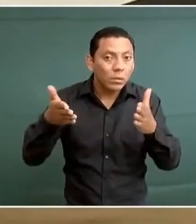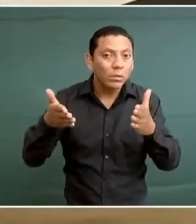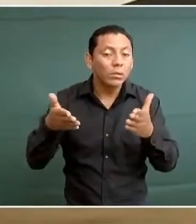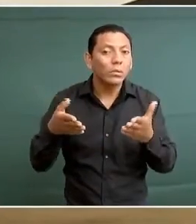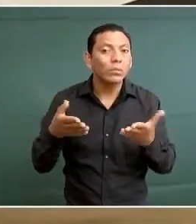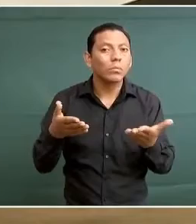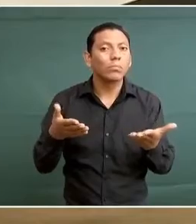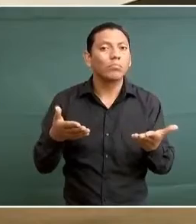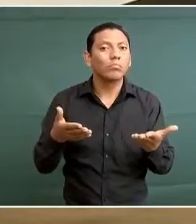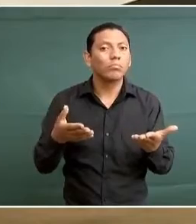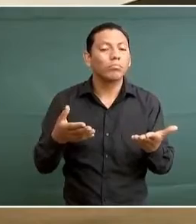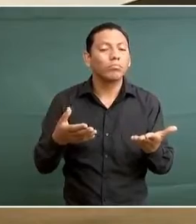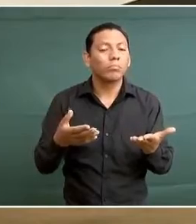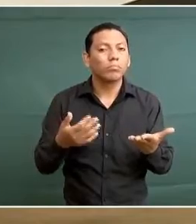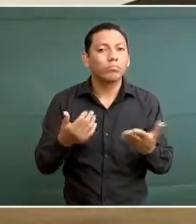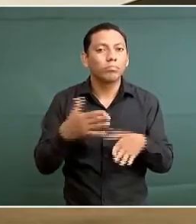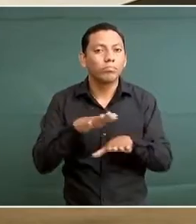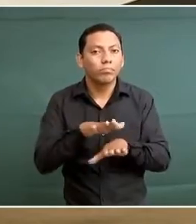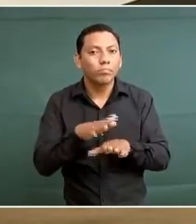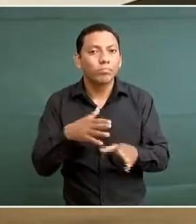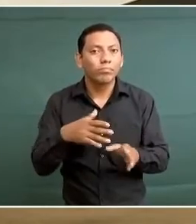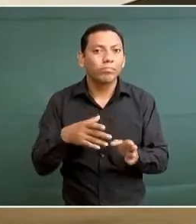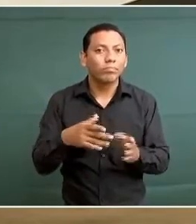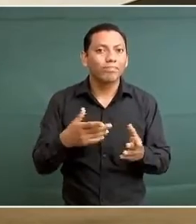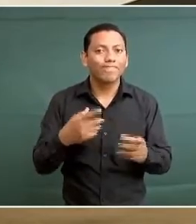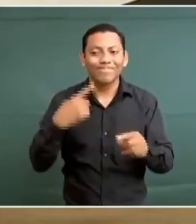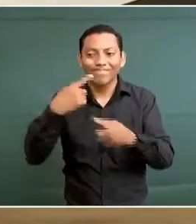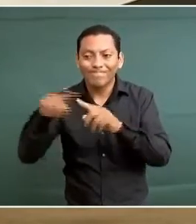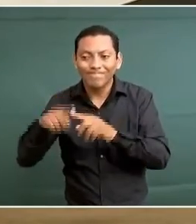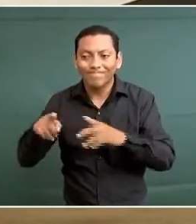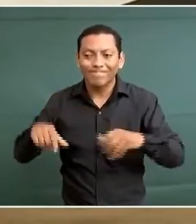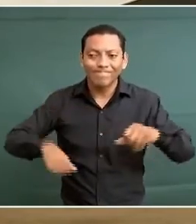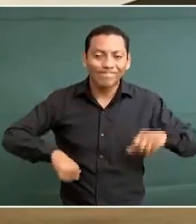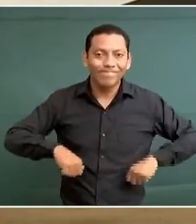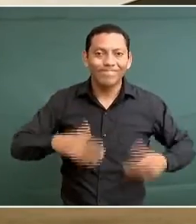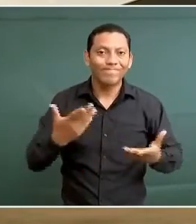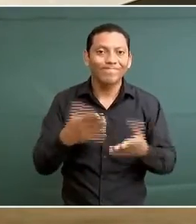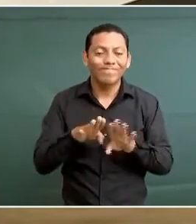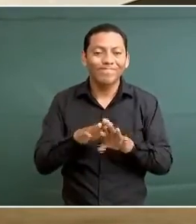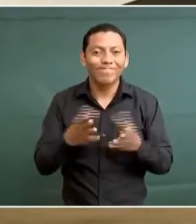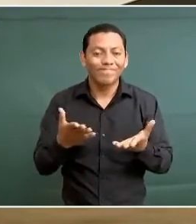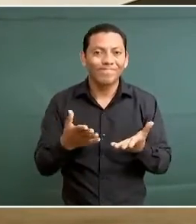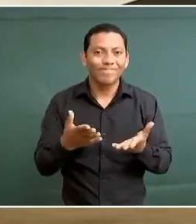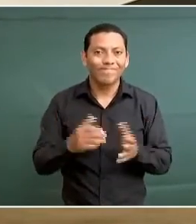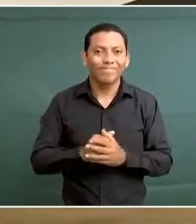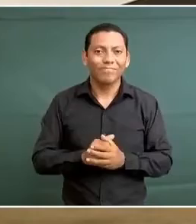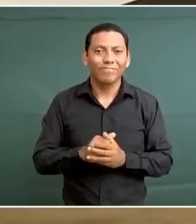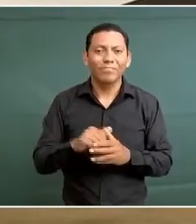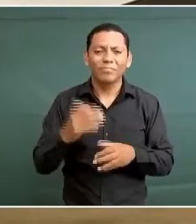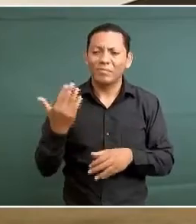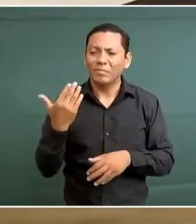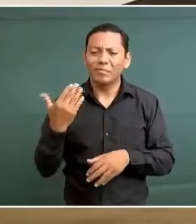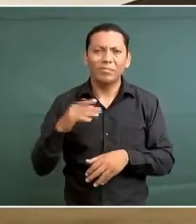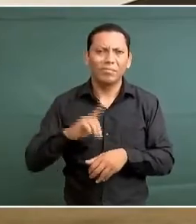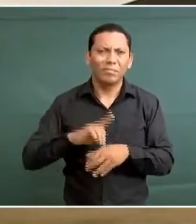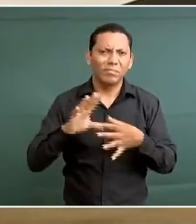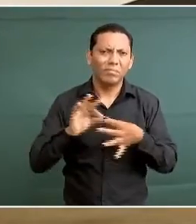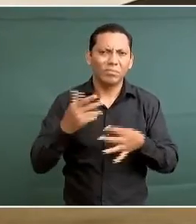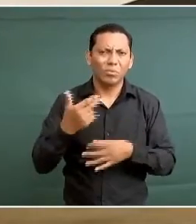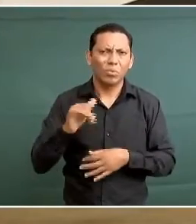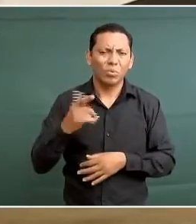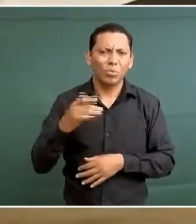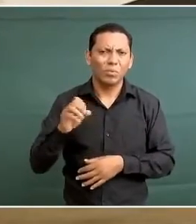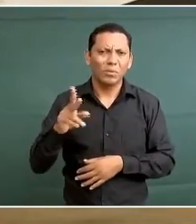de la de las restricciones a la actividad hace un par de días el doctor Hugo López-Gatell decía que